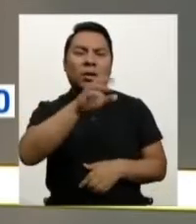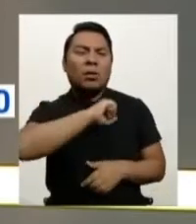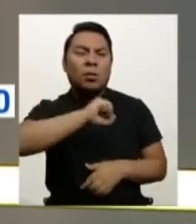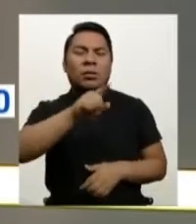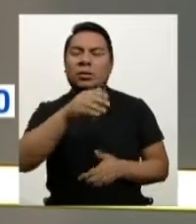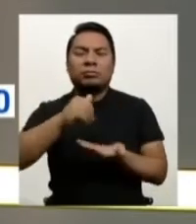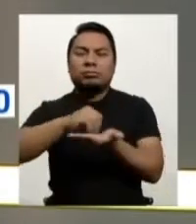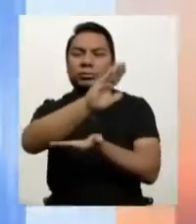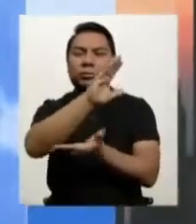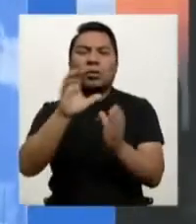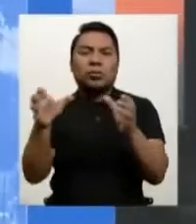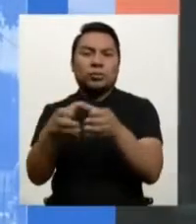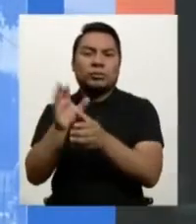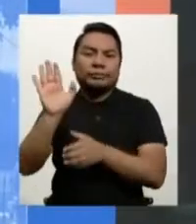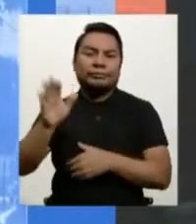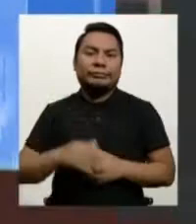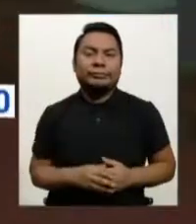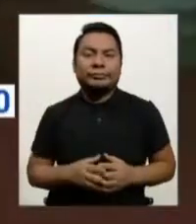Unidad Democrática.